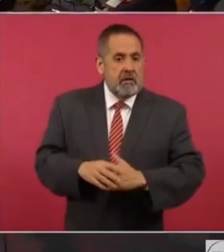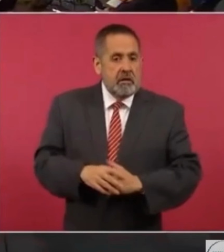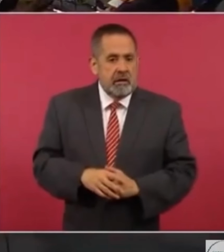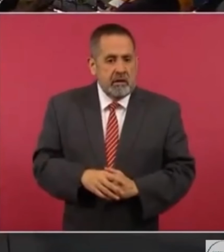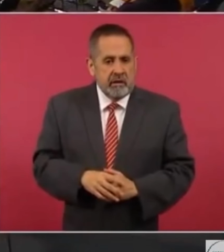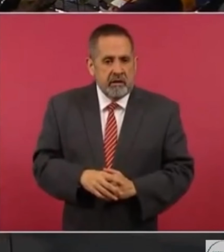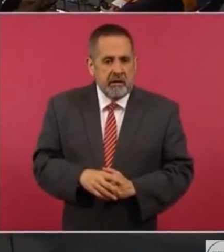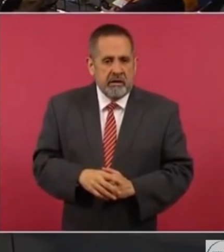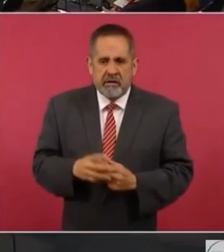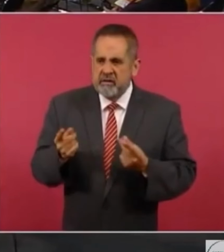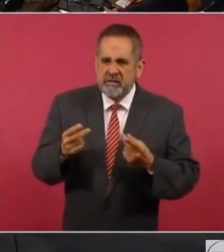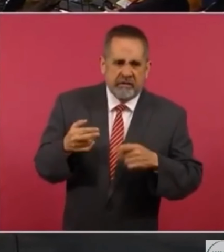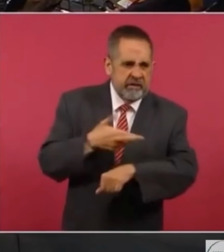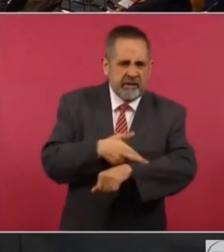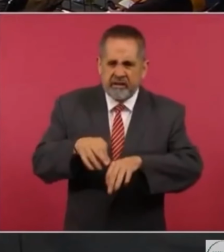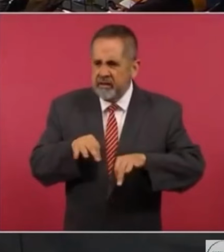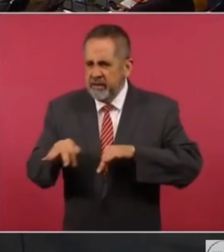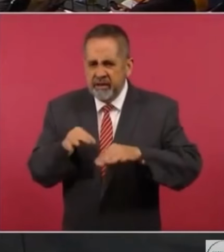son así,